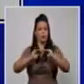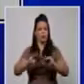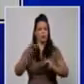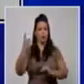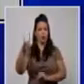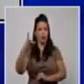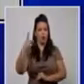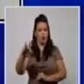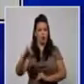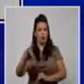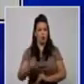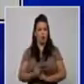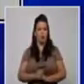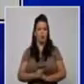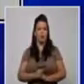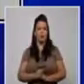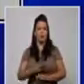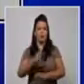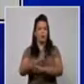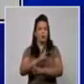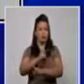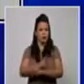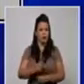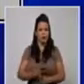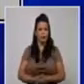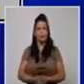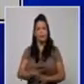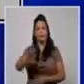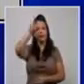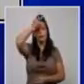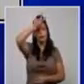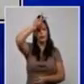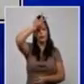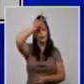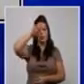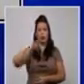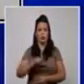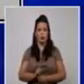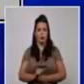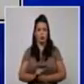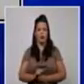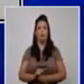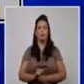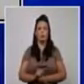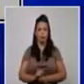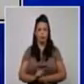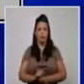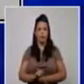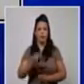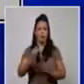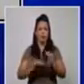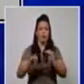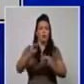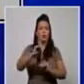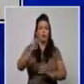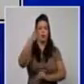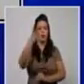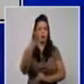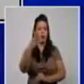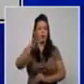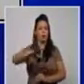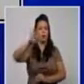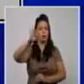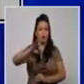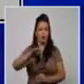Guatemala, Perú, estas dos últimas con una letalidad superior al 3%, y en el